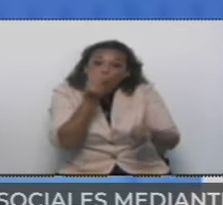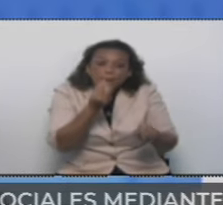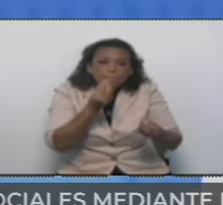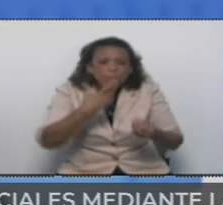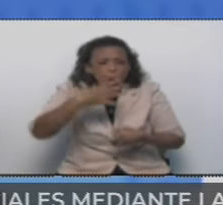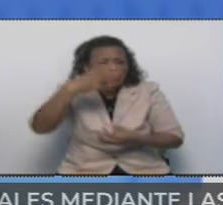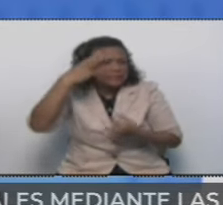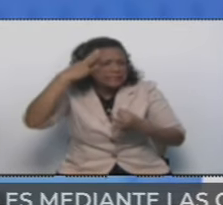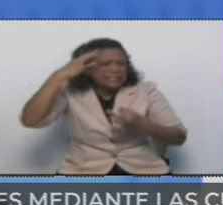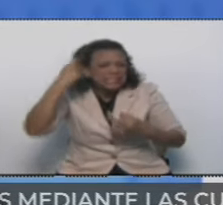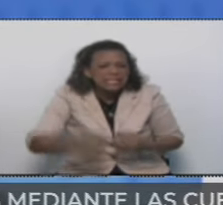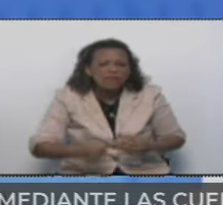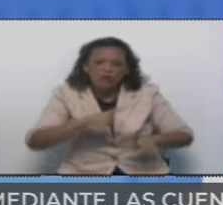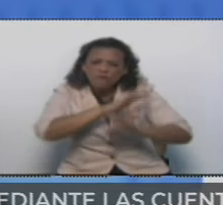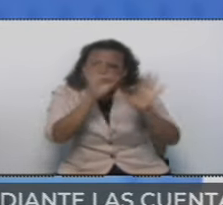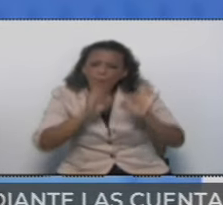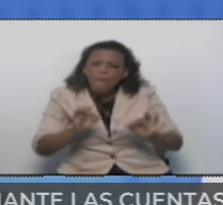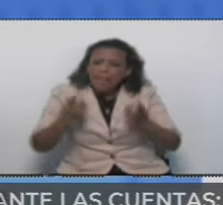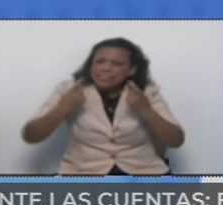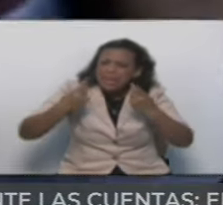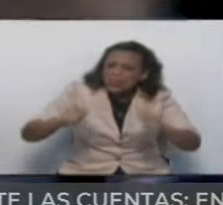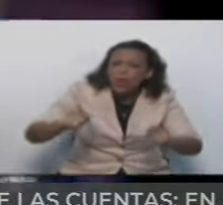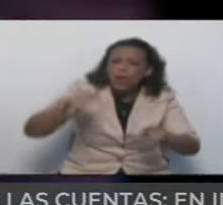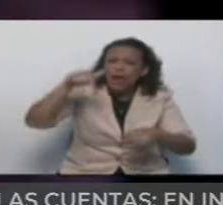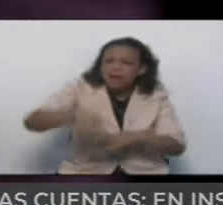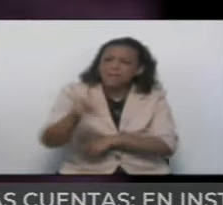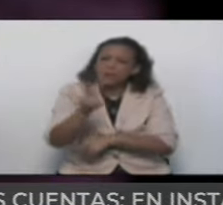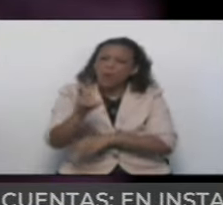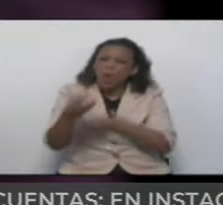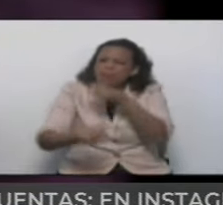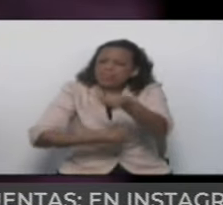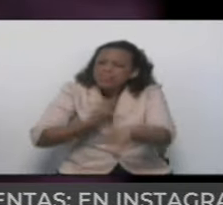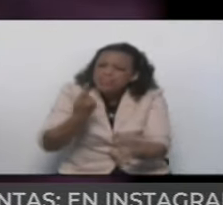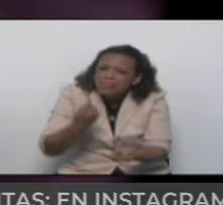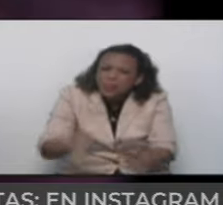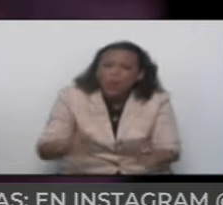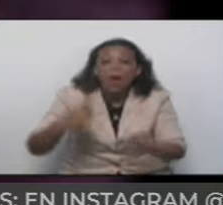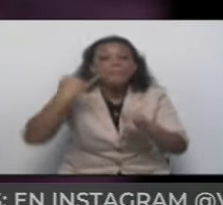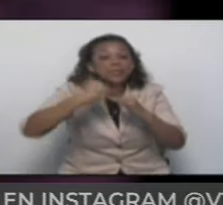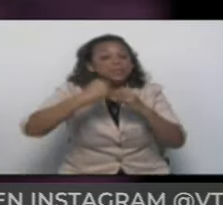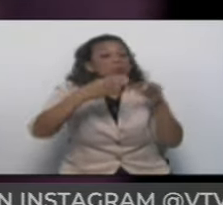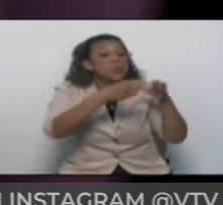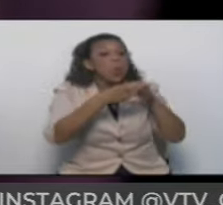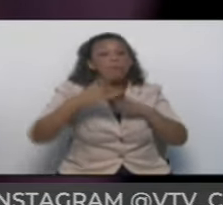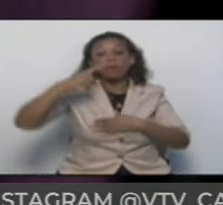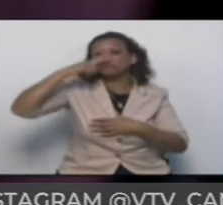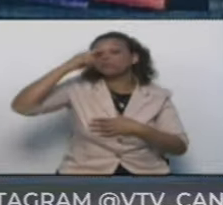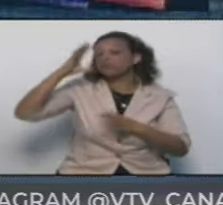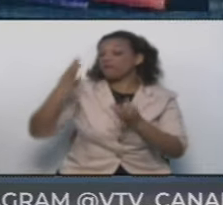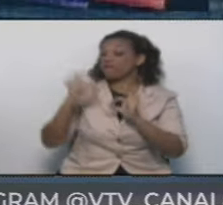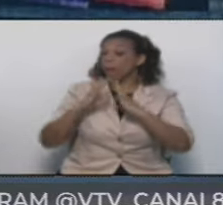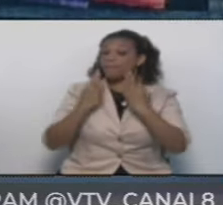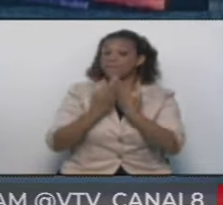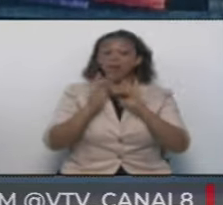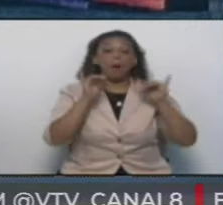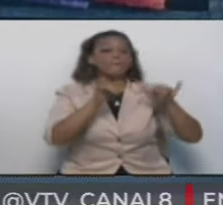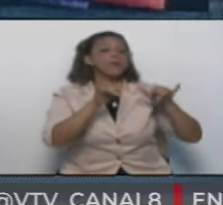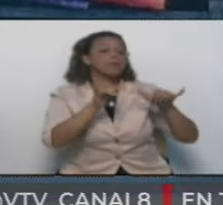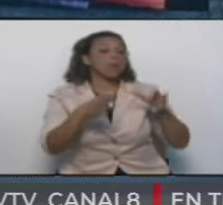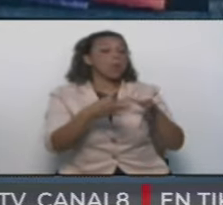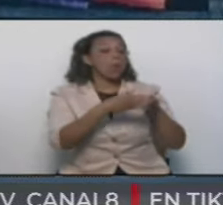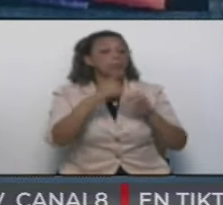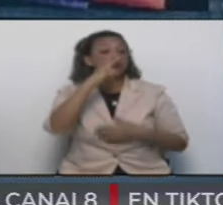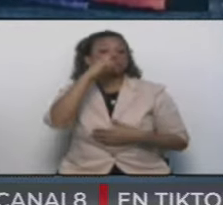y el fascismo también trataron de echar raíces en Venezuela. Con los apellidos. Con los mismos